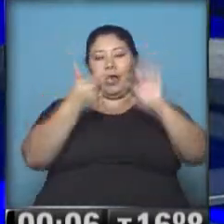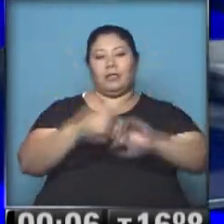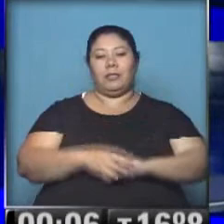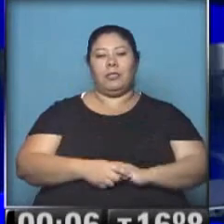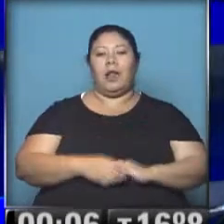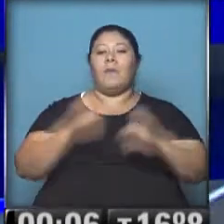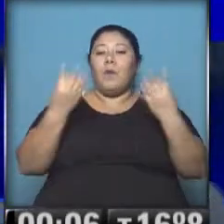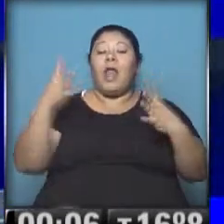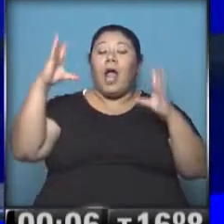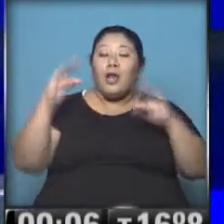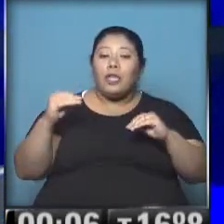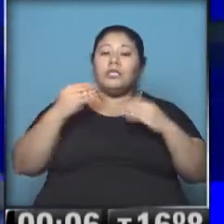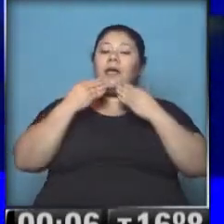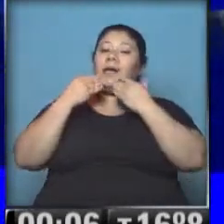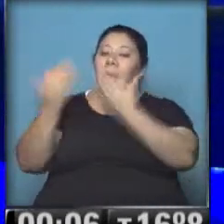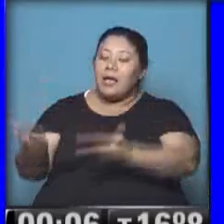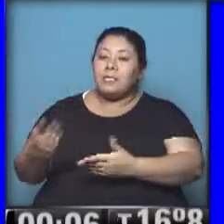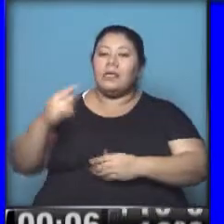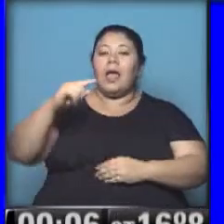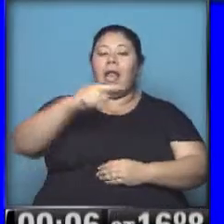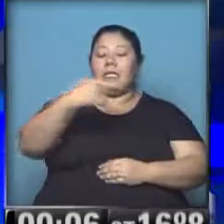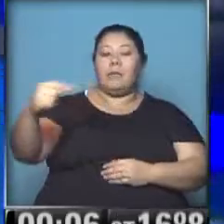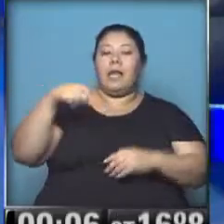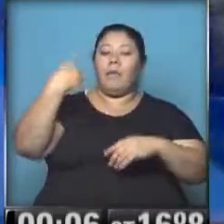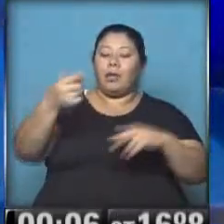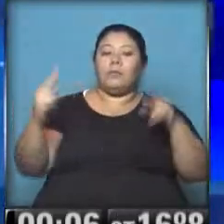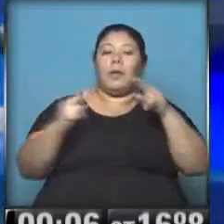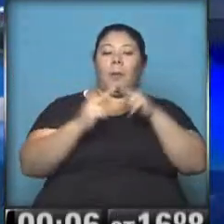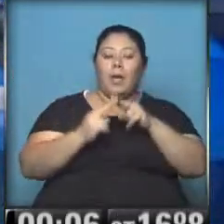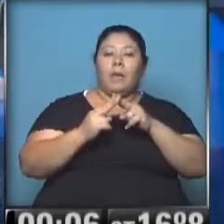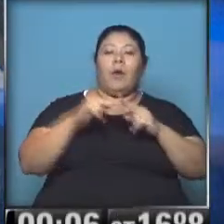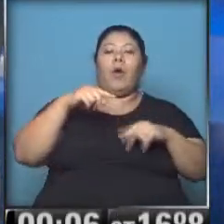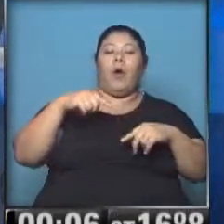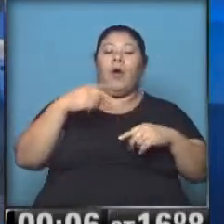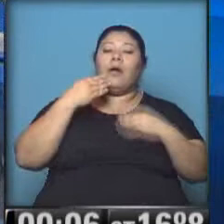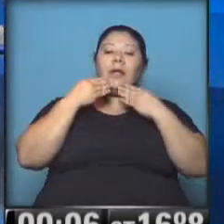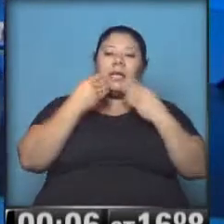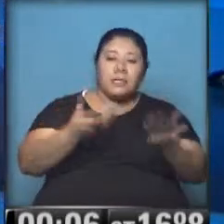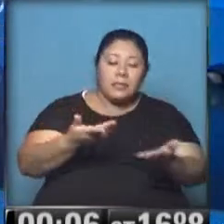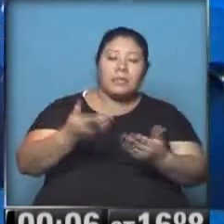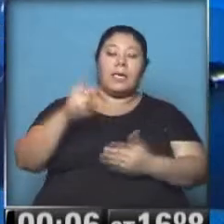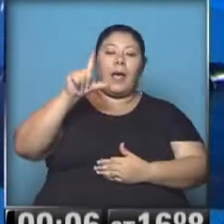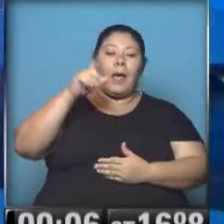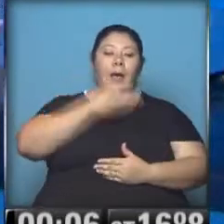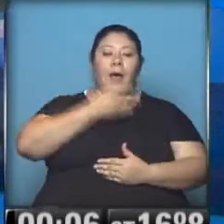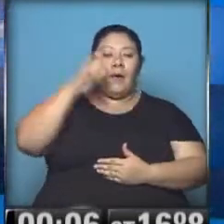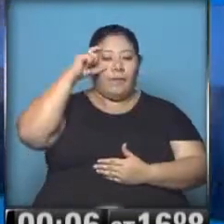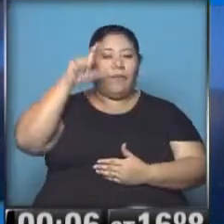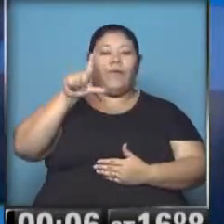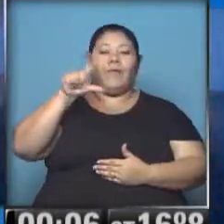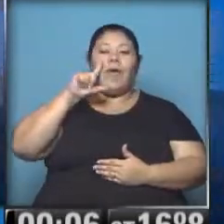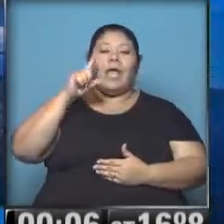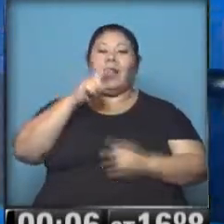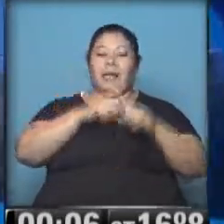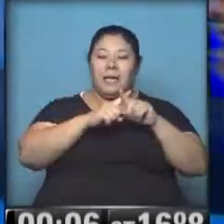mañana. Gracias, Esteban. Nos vemos la semana que viene. Nos vemos. Gracias, Félix Teglor, por acompañarnos como todos los días. Hasta mañana, Pablo. Gracias a Nora, que está aquí